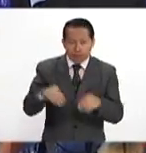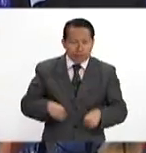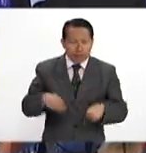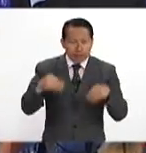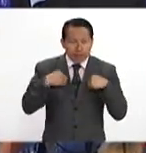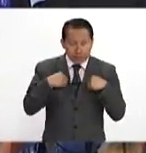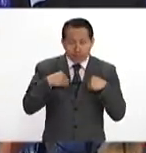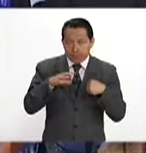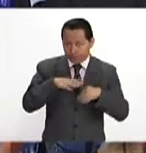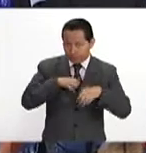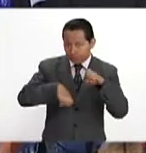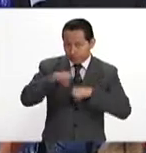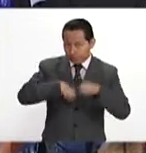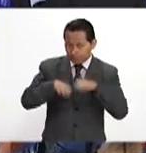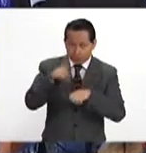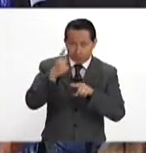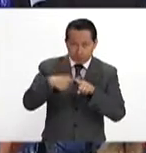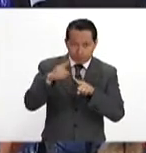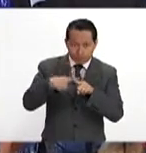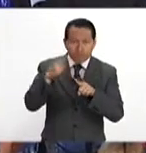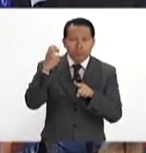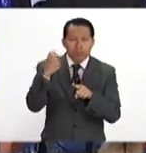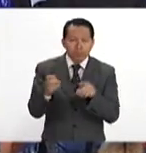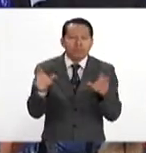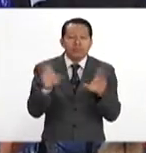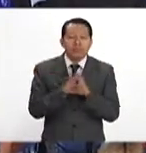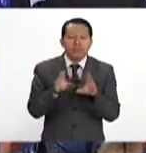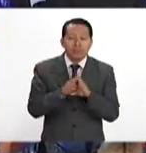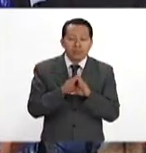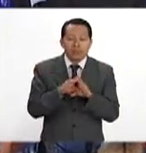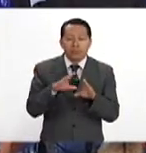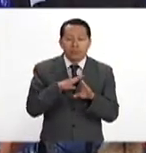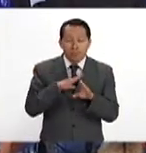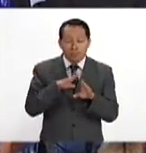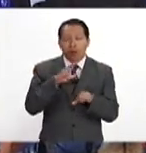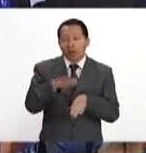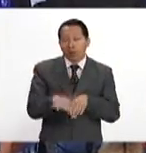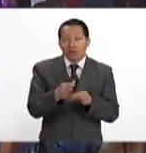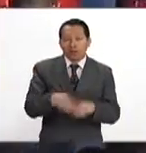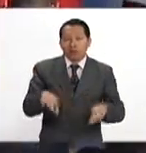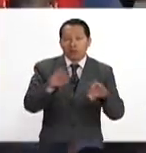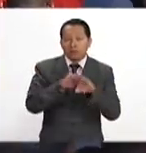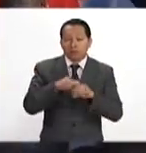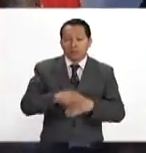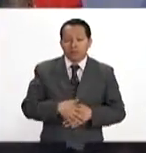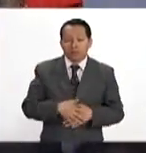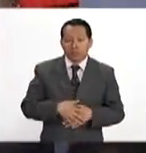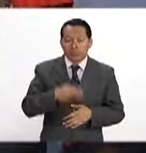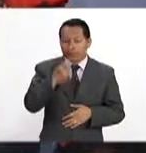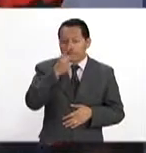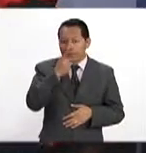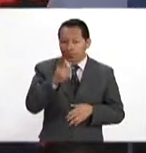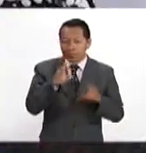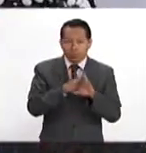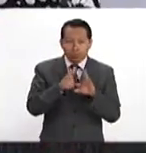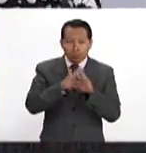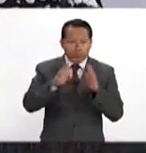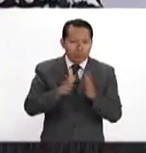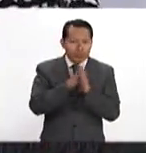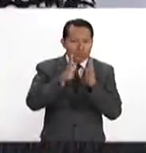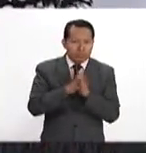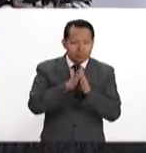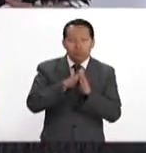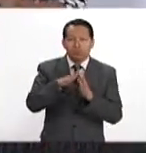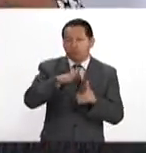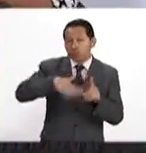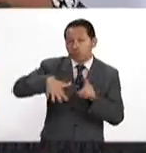corporativa de las empresas públicas, es sin duda un paso relevante. Esto lo dijo al participar en el evento